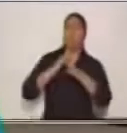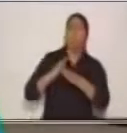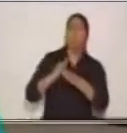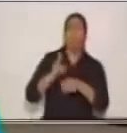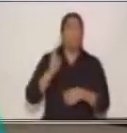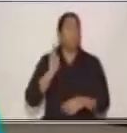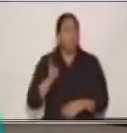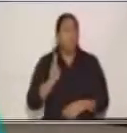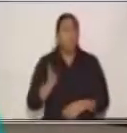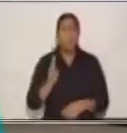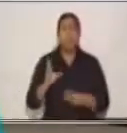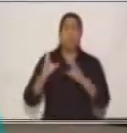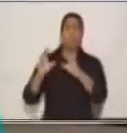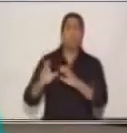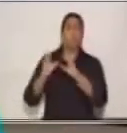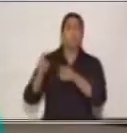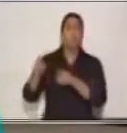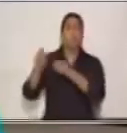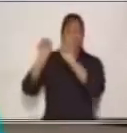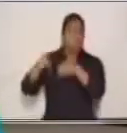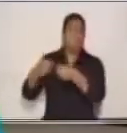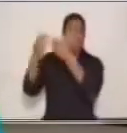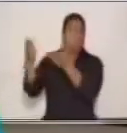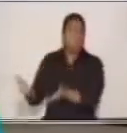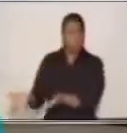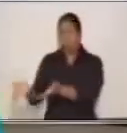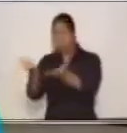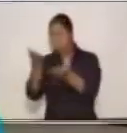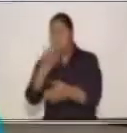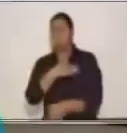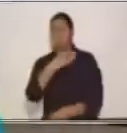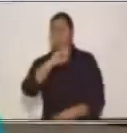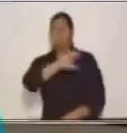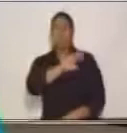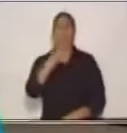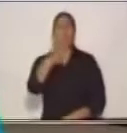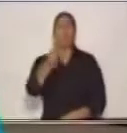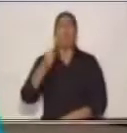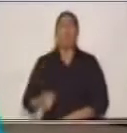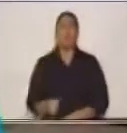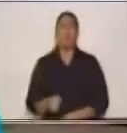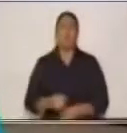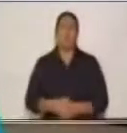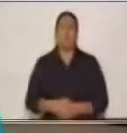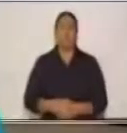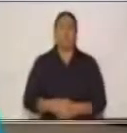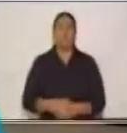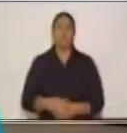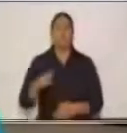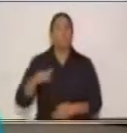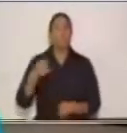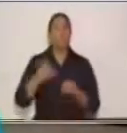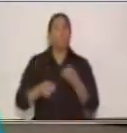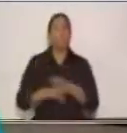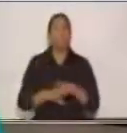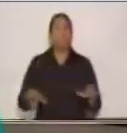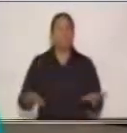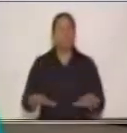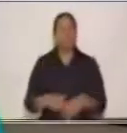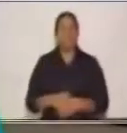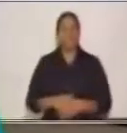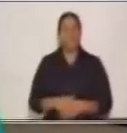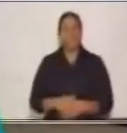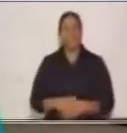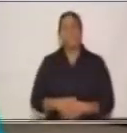y así que ella pueda cumplir con sus obligaciones. Esto ha sido todo el día de hoy.